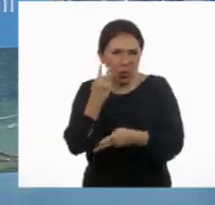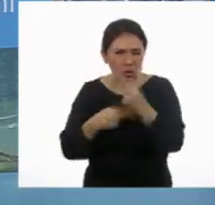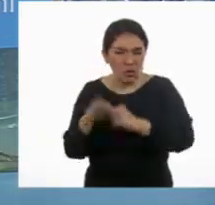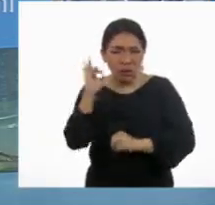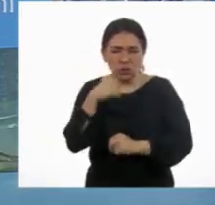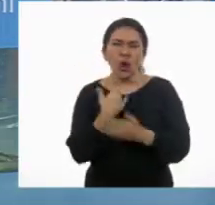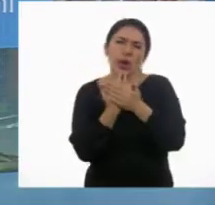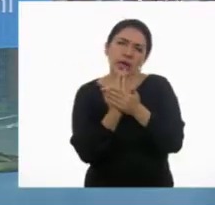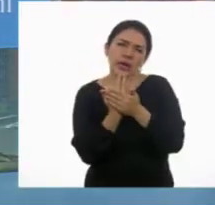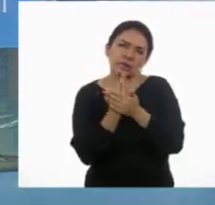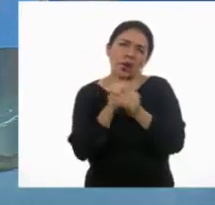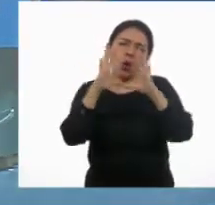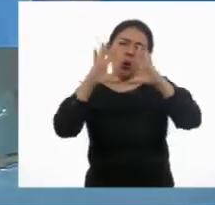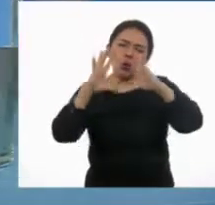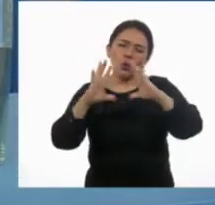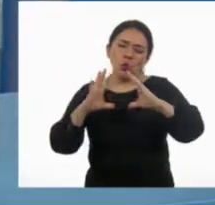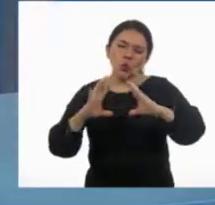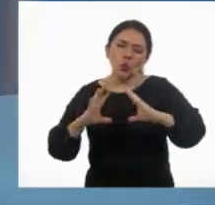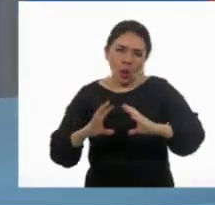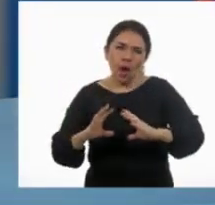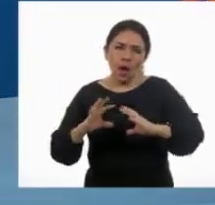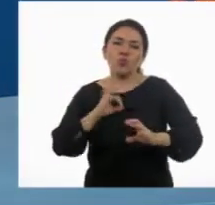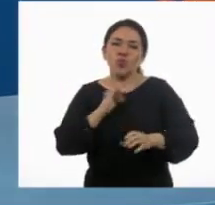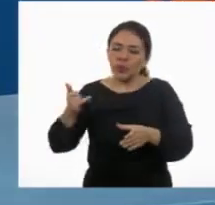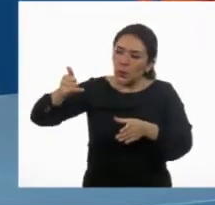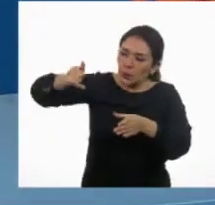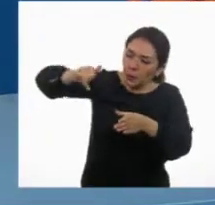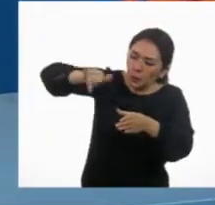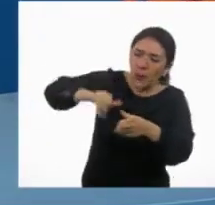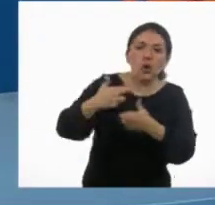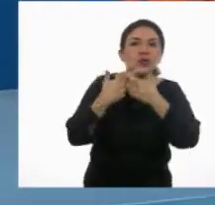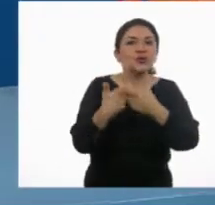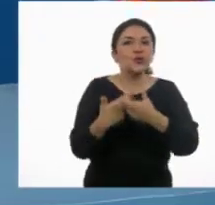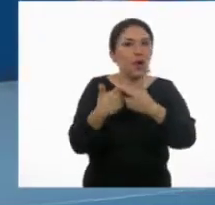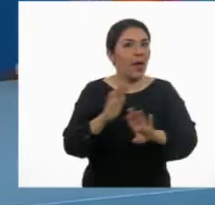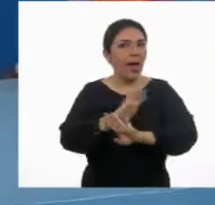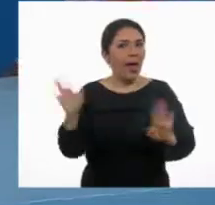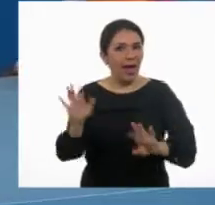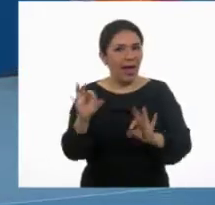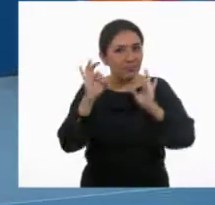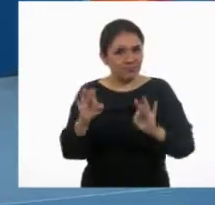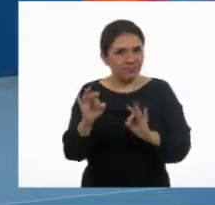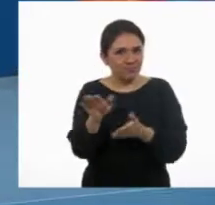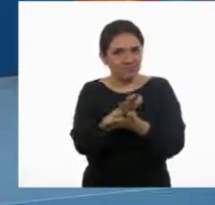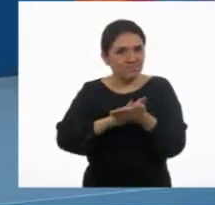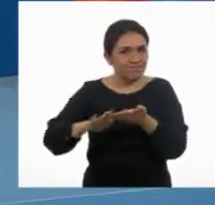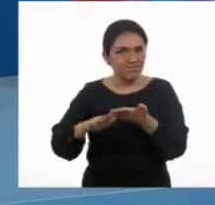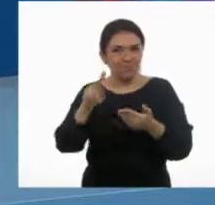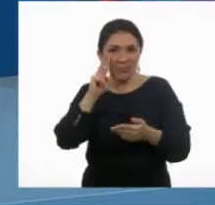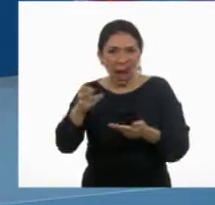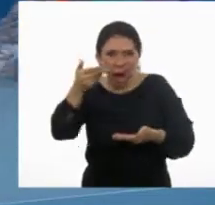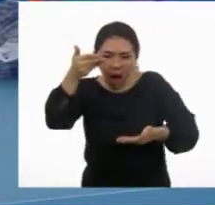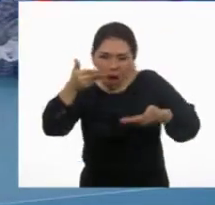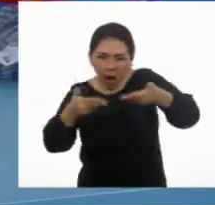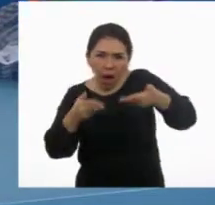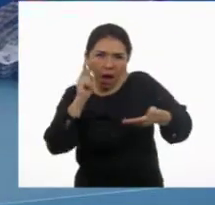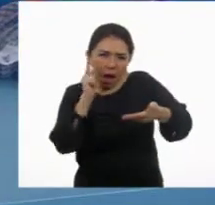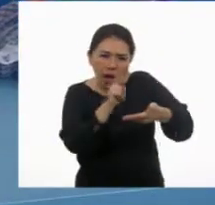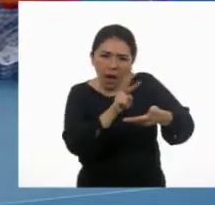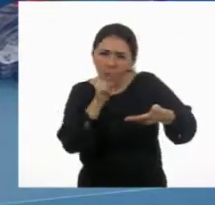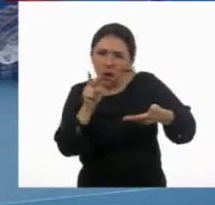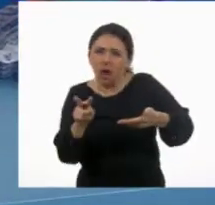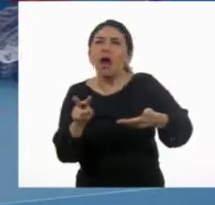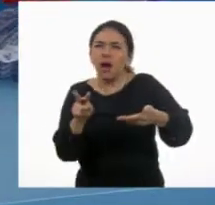ahorita esperamos a que reposen un poco, puede entrar este poquito líquido que nos sobró, que si nos damos cuenta y lo comparamos con los